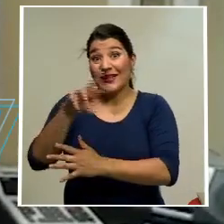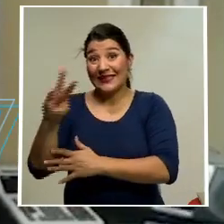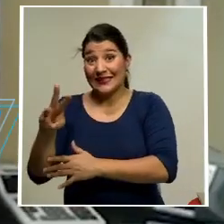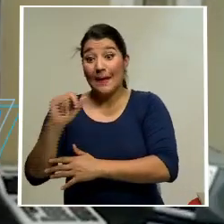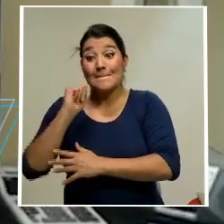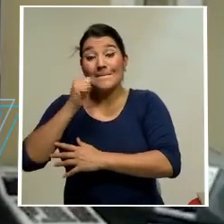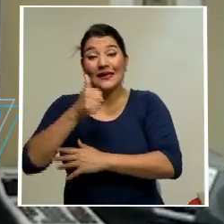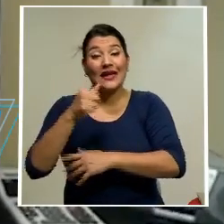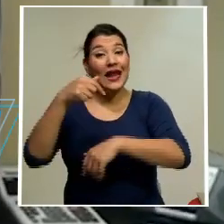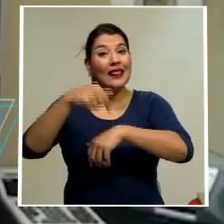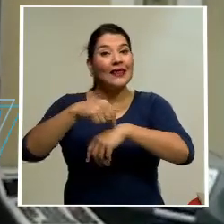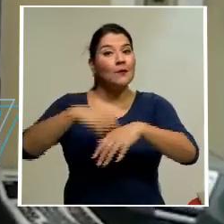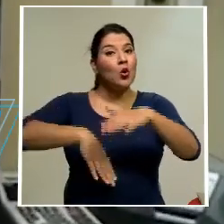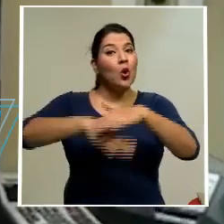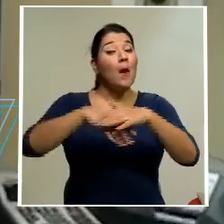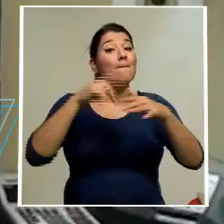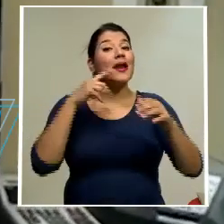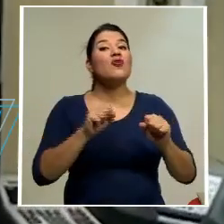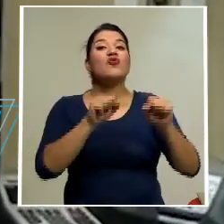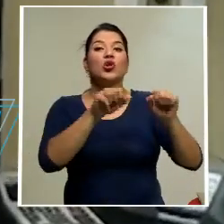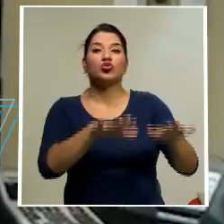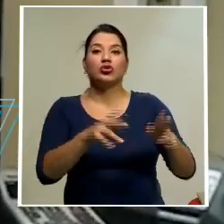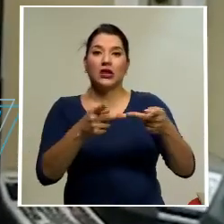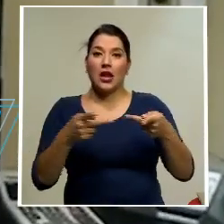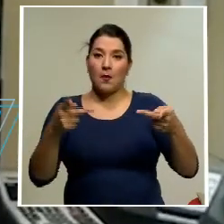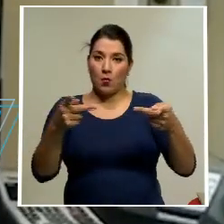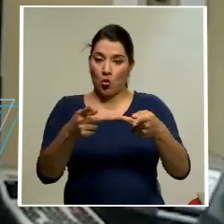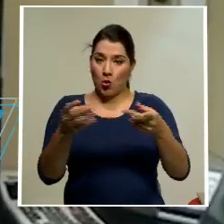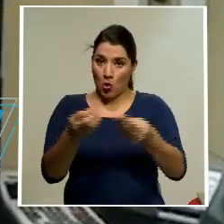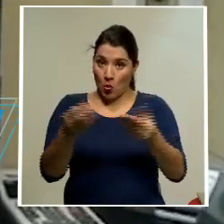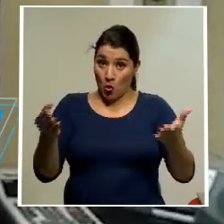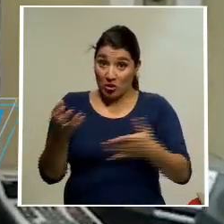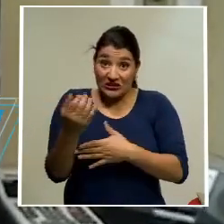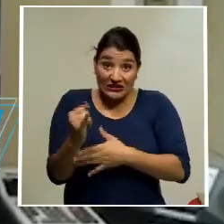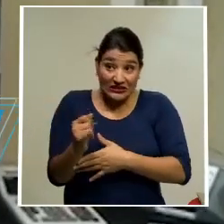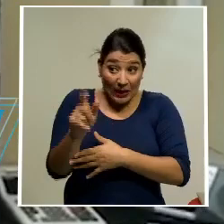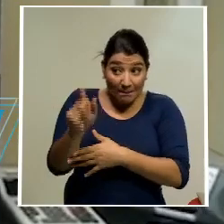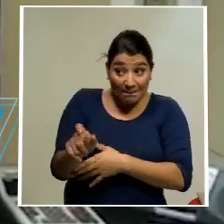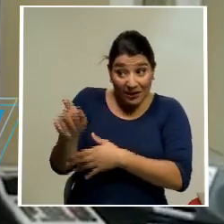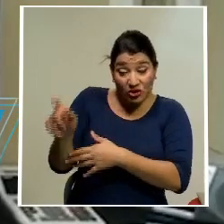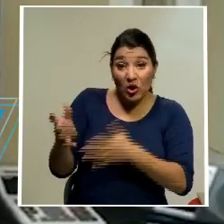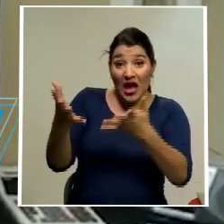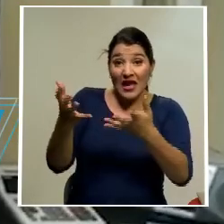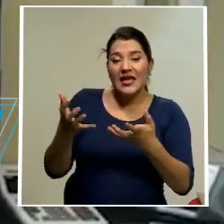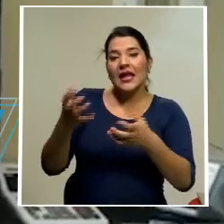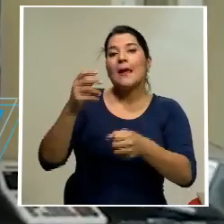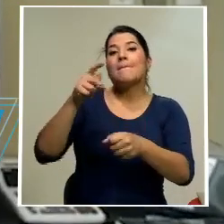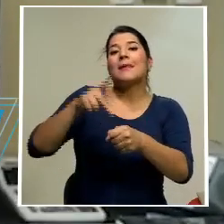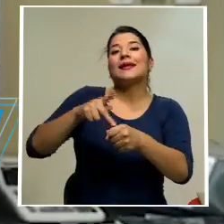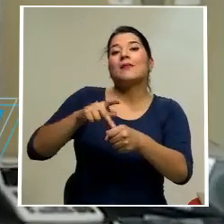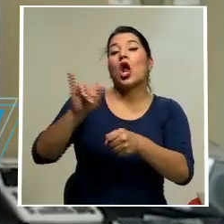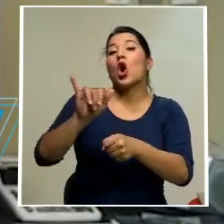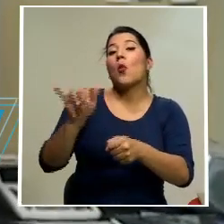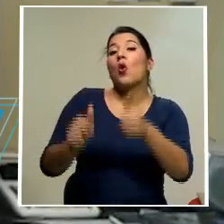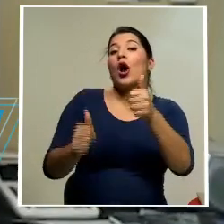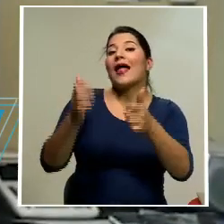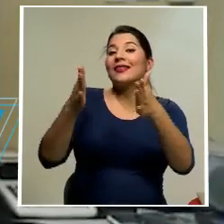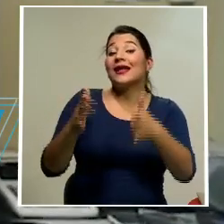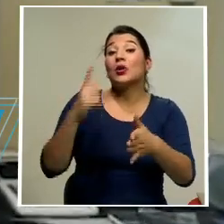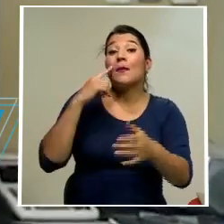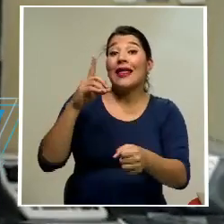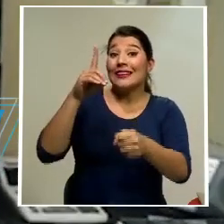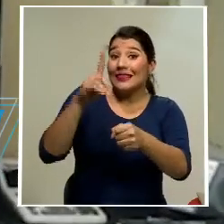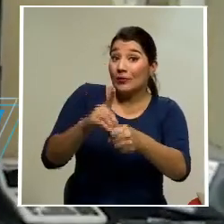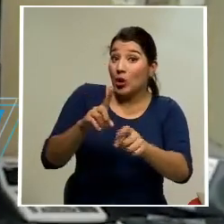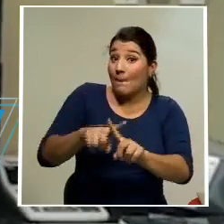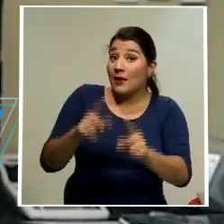Aquellas personas que pretendan ser candidatos o candidatas a los puestos de diputado a la Asamblea Legislativa, pero que estén ocupando alguno